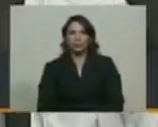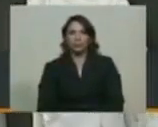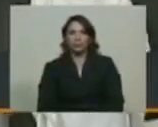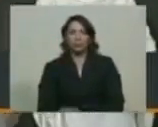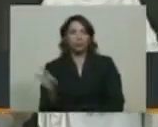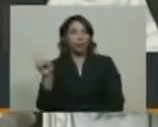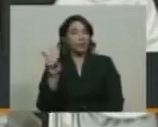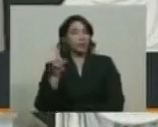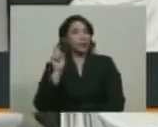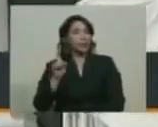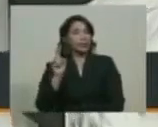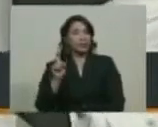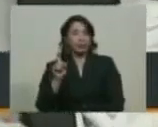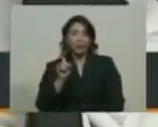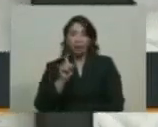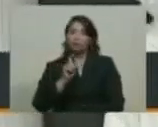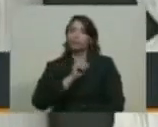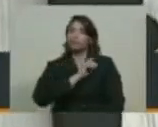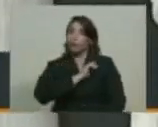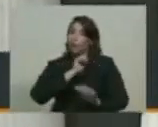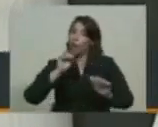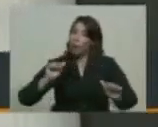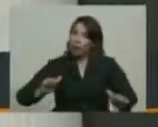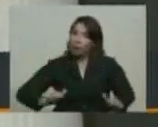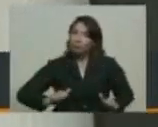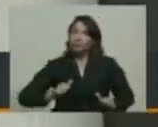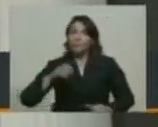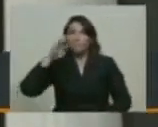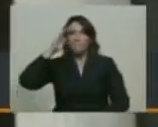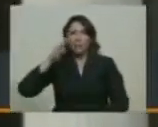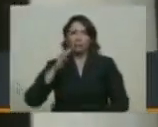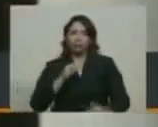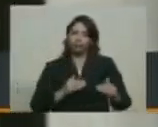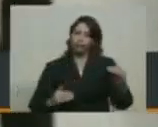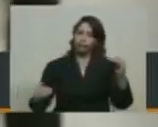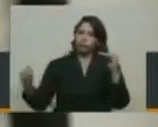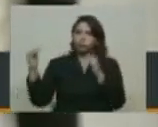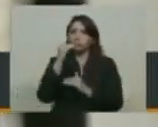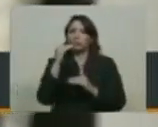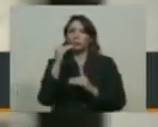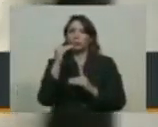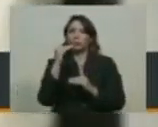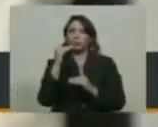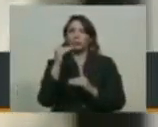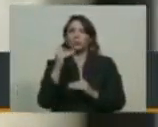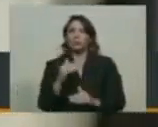Venezuela necesita una fuerza militar de una alta moral,